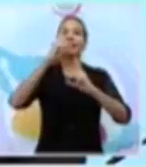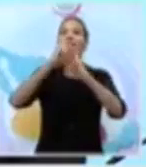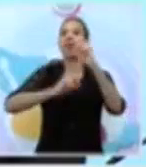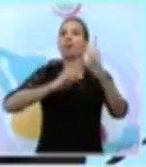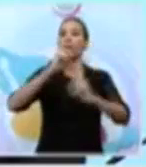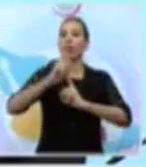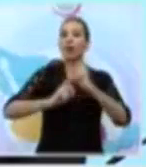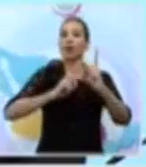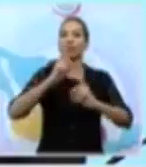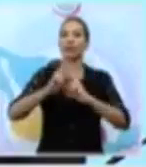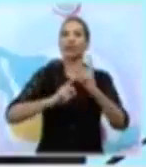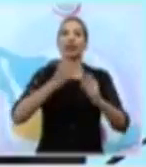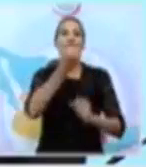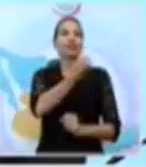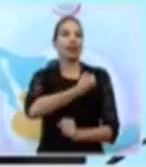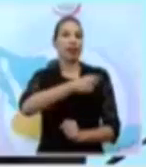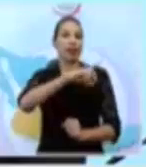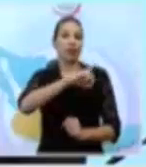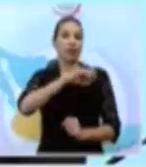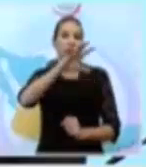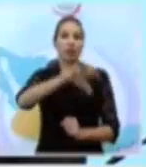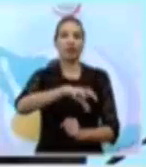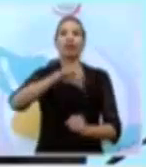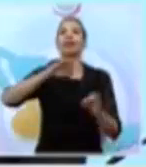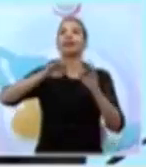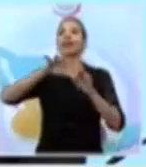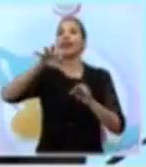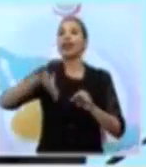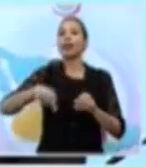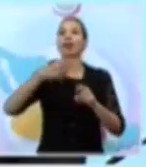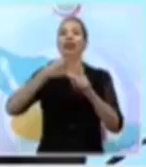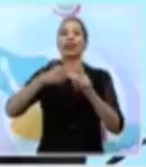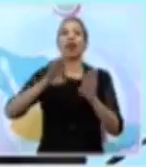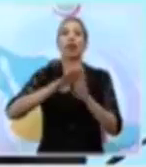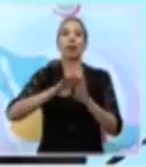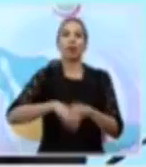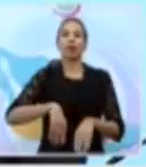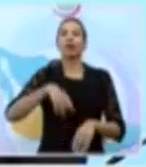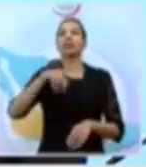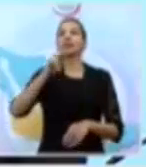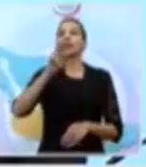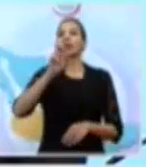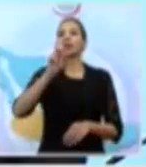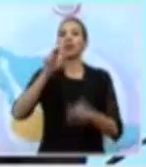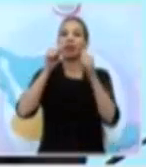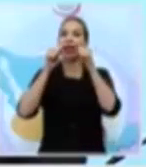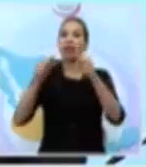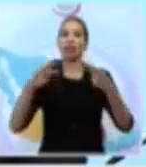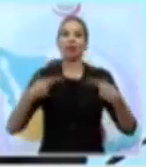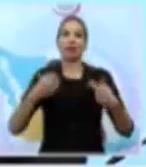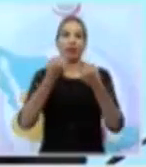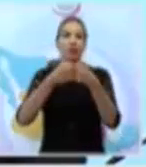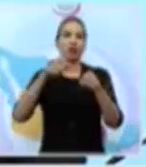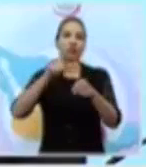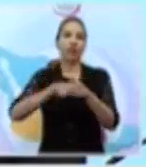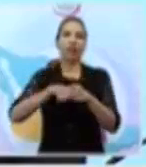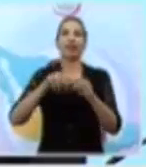Deporte, Salud, Trabajo y Previsión Social, Desarrollo